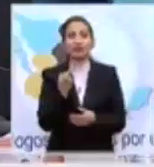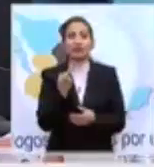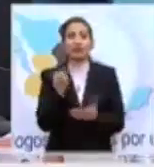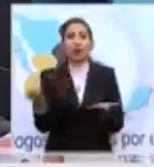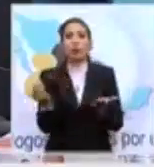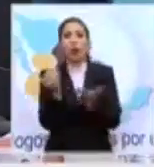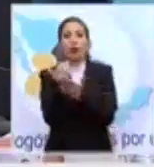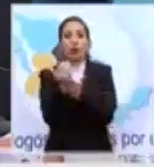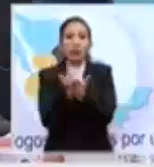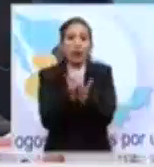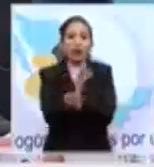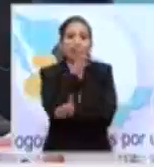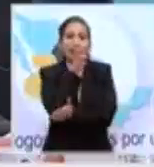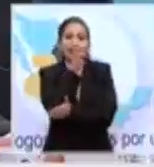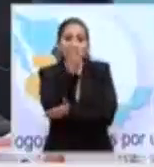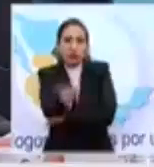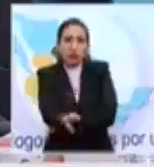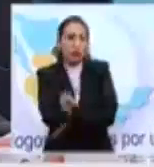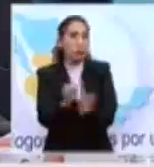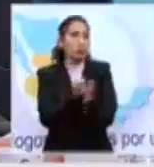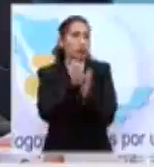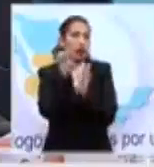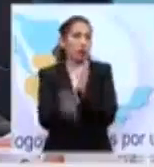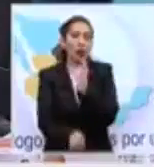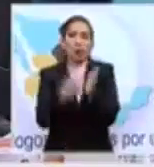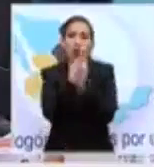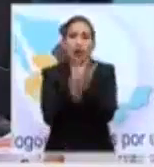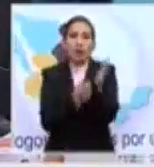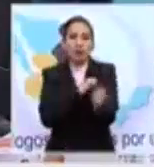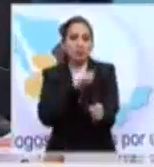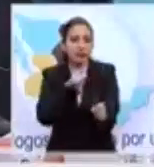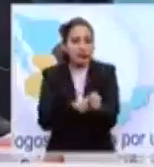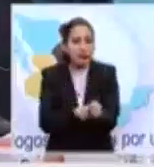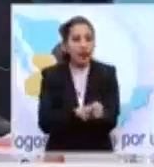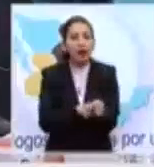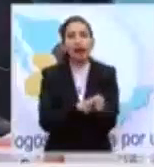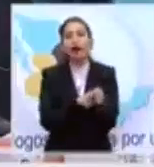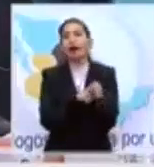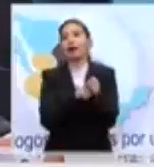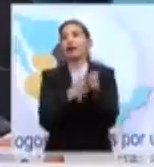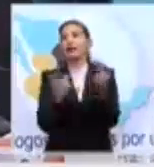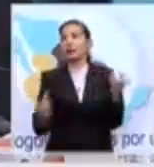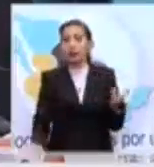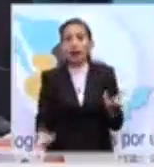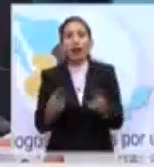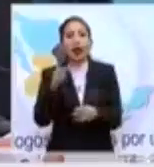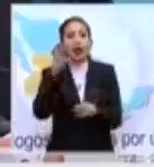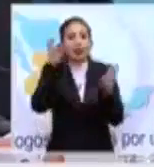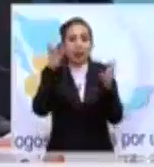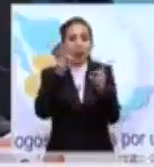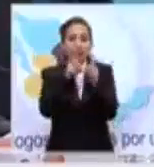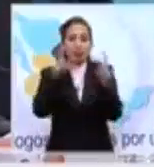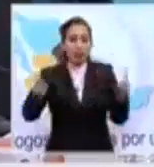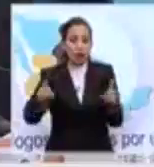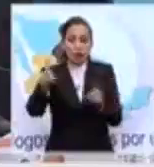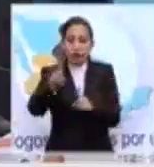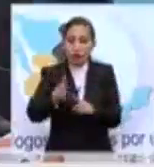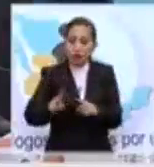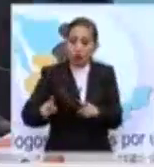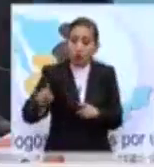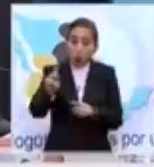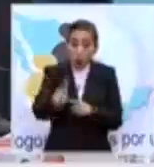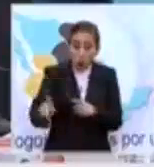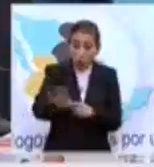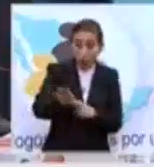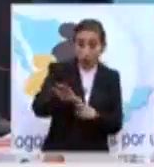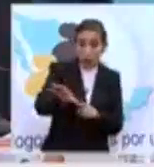ha disminuido los resultados, por ejemplo, del programa especial concurrente, por ejemplo, de cuestiones de desarrollo rural,